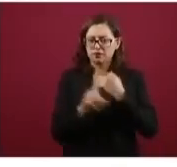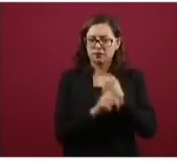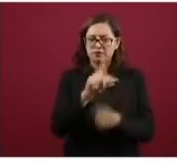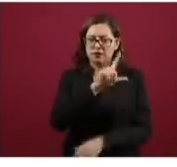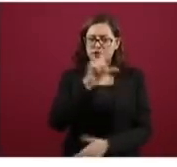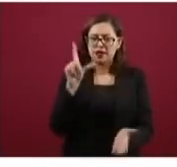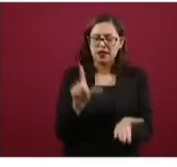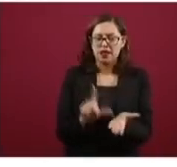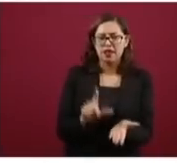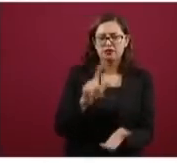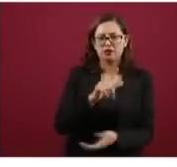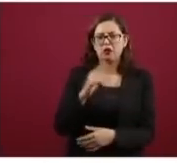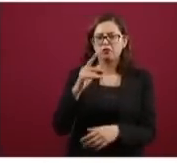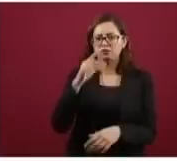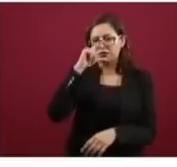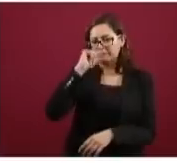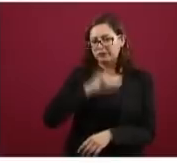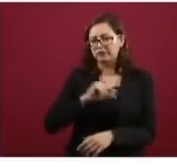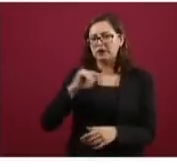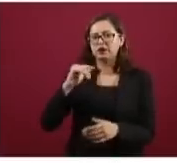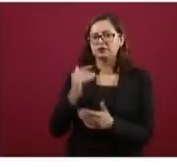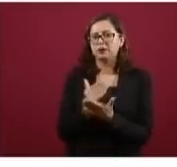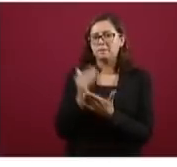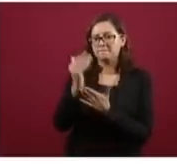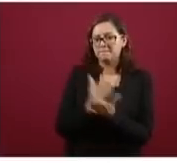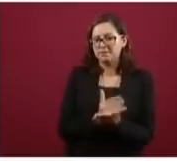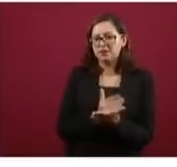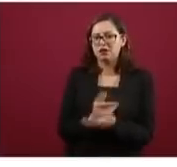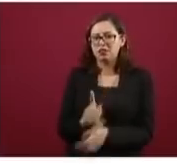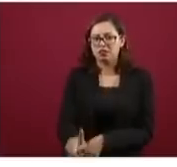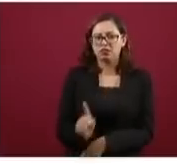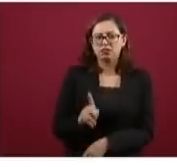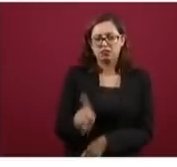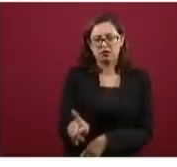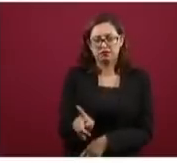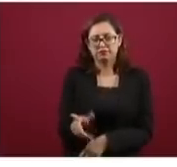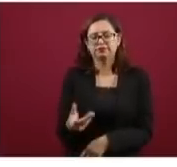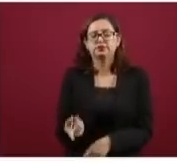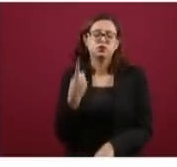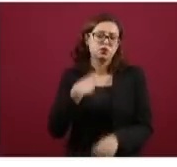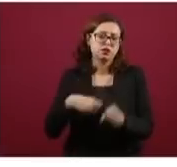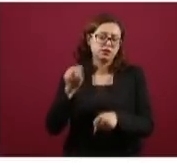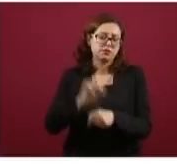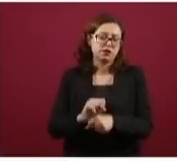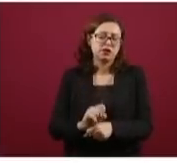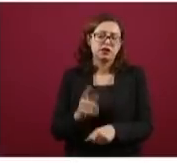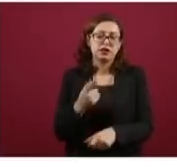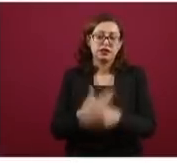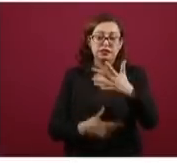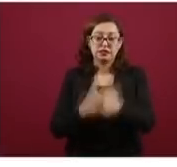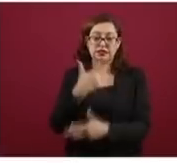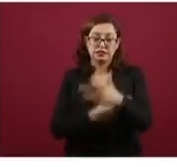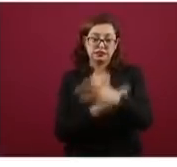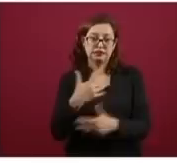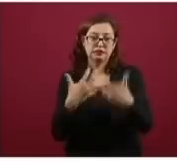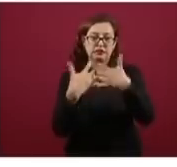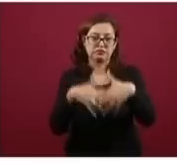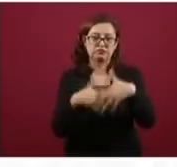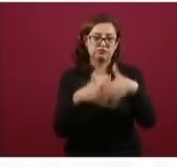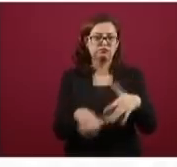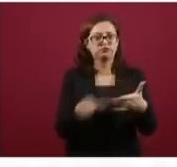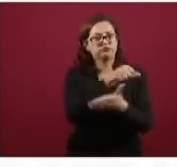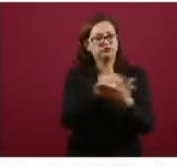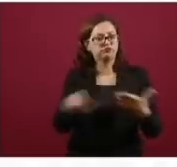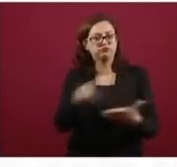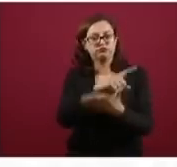15 bombas que se inmovilizaron en la semana pasada la que no se dejó ver es verificar es de matías